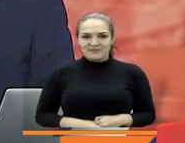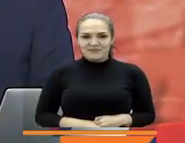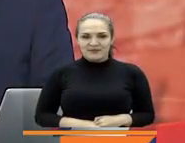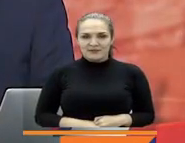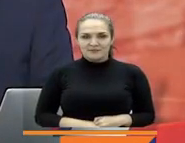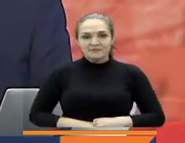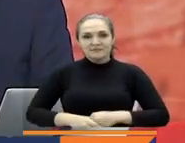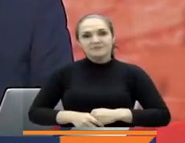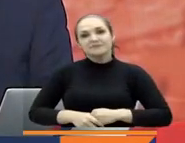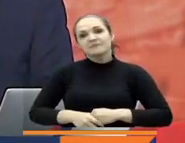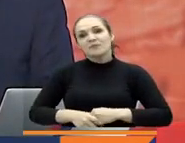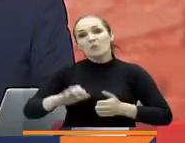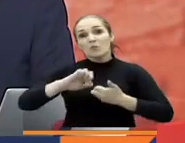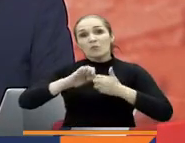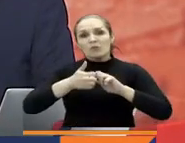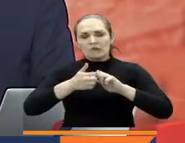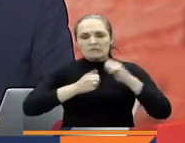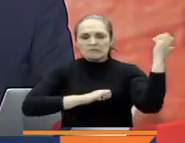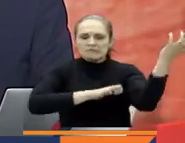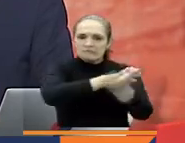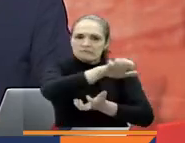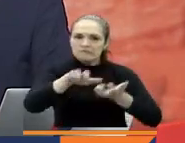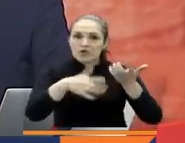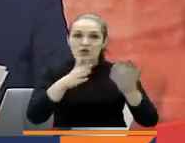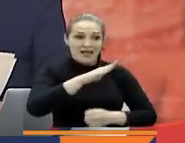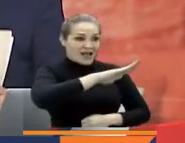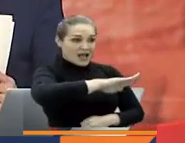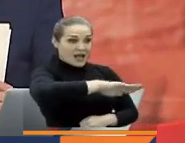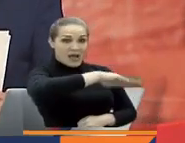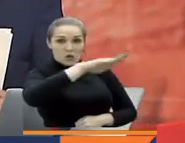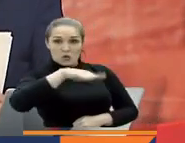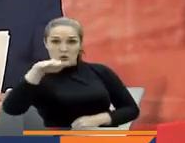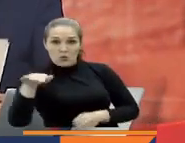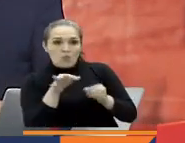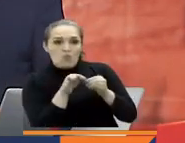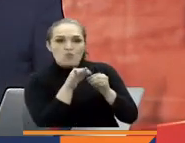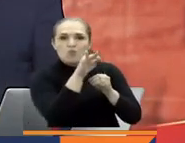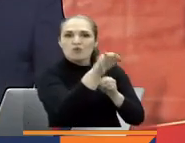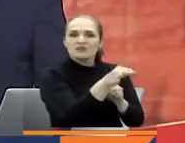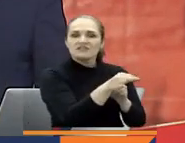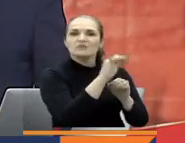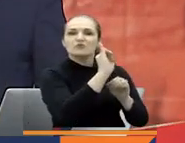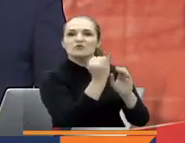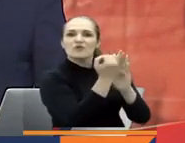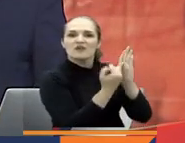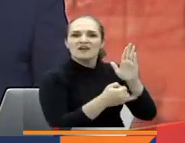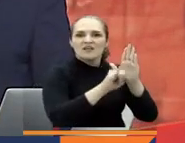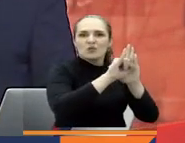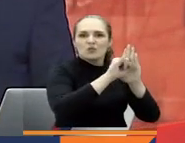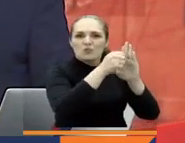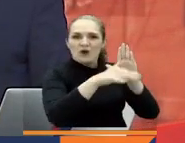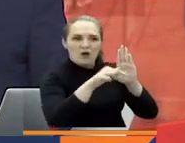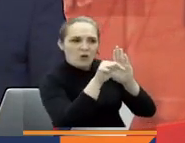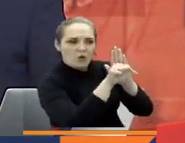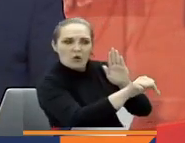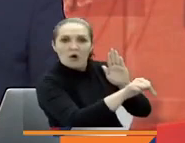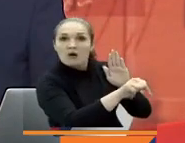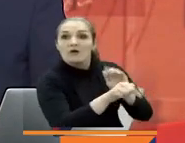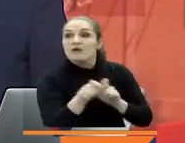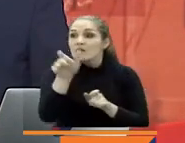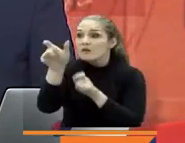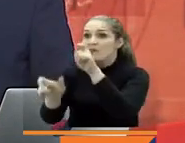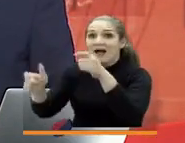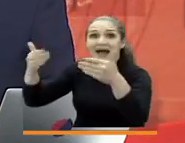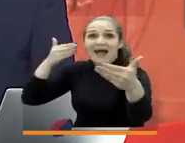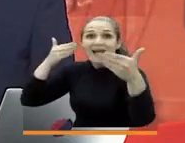Una crisis humanitaria se vive en Ituango, Antioquia, por la llegada a la población de 3.700 campesinos desplazados y por las